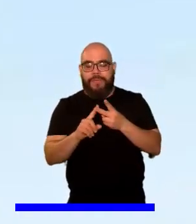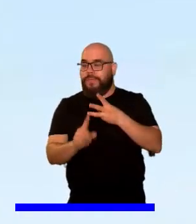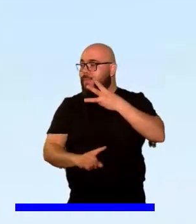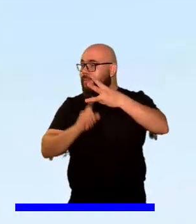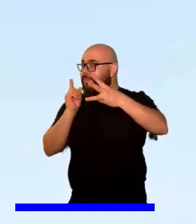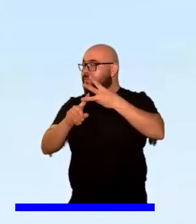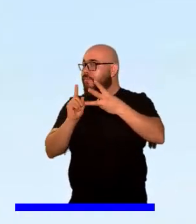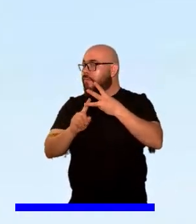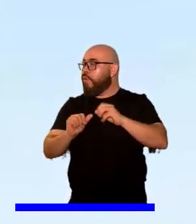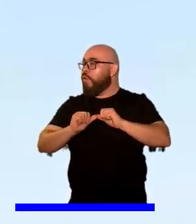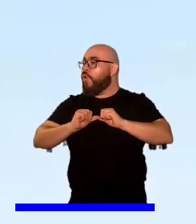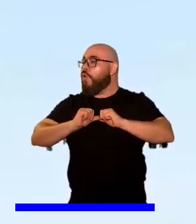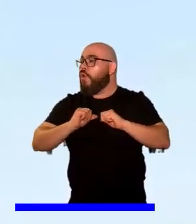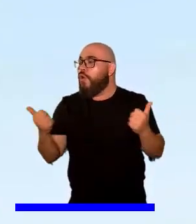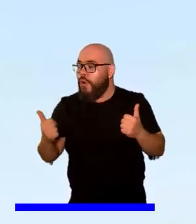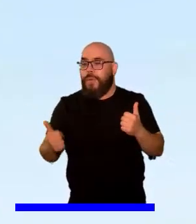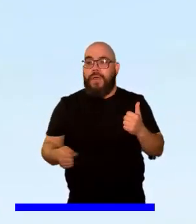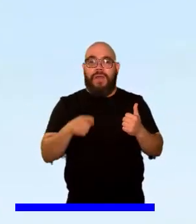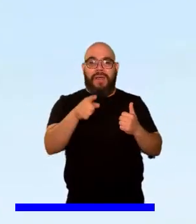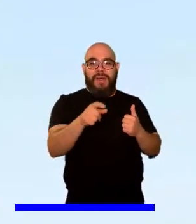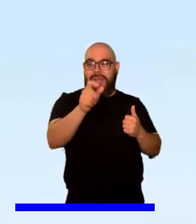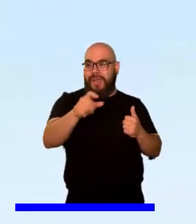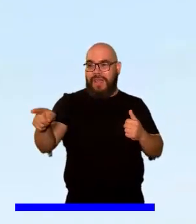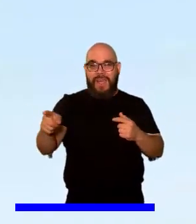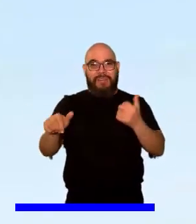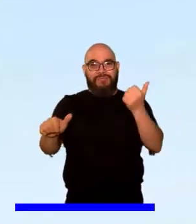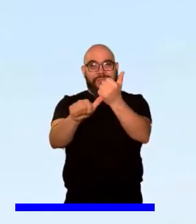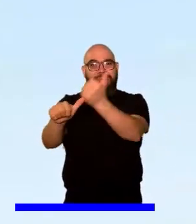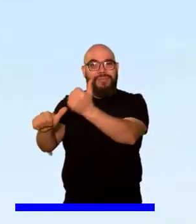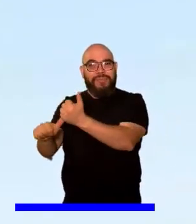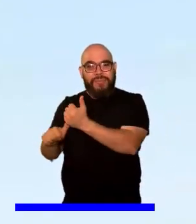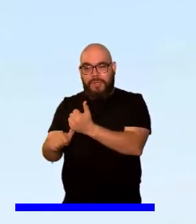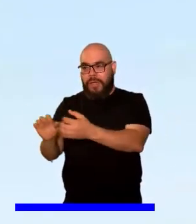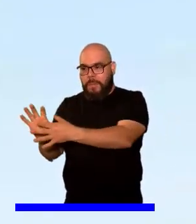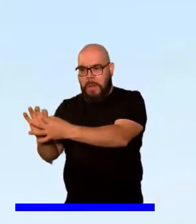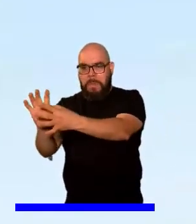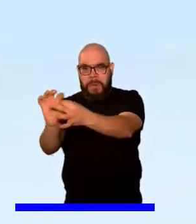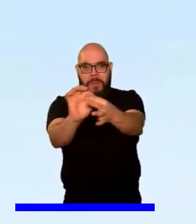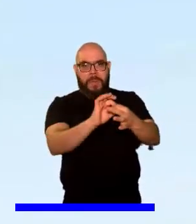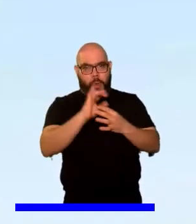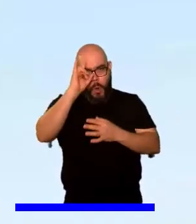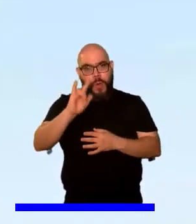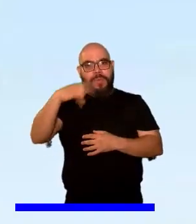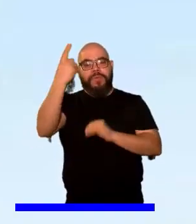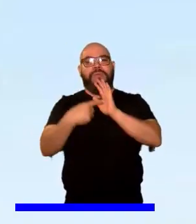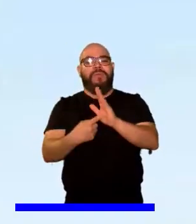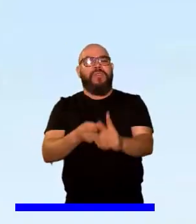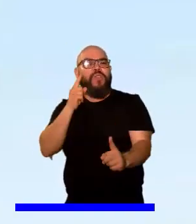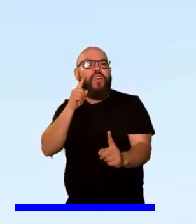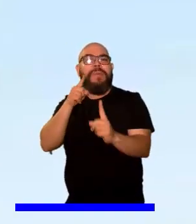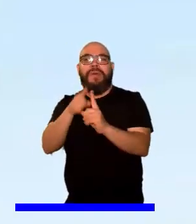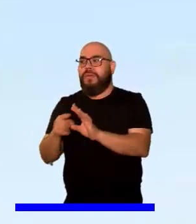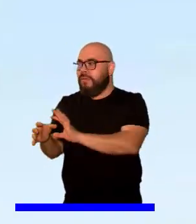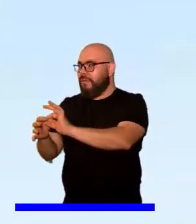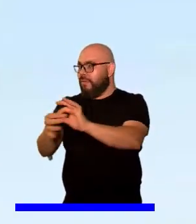más allá, cómo podemos orquestar diferentes agentes de inteligencia artificial generativa para cumplir un objetivo o, pues,